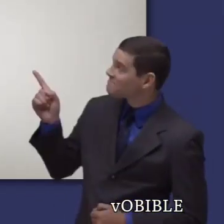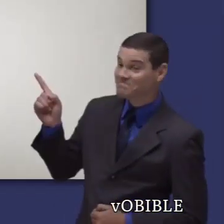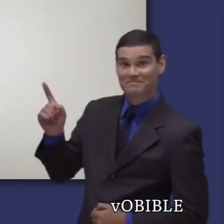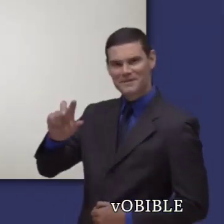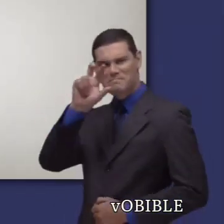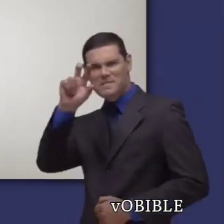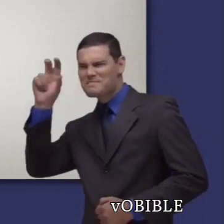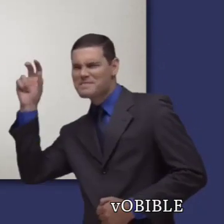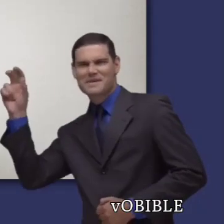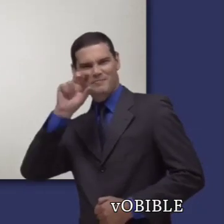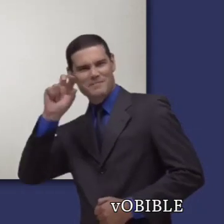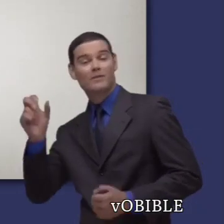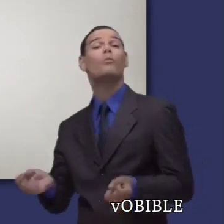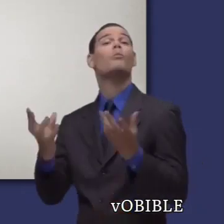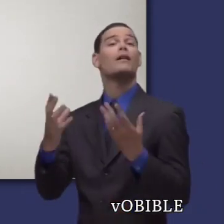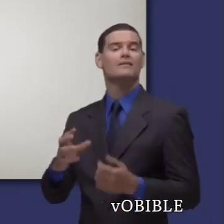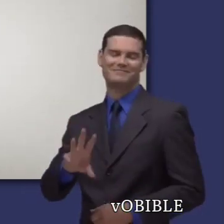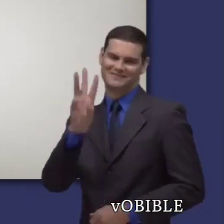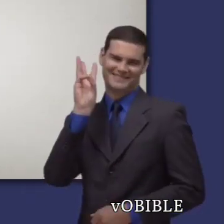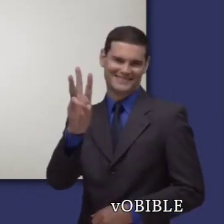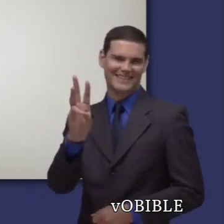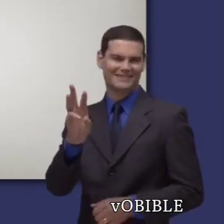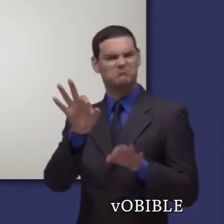La carta a los Efesios tiene 6 capítulos.